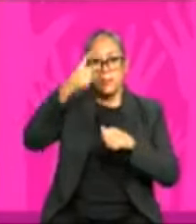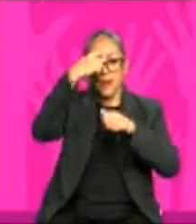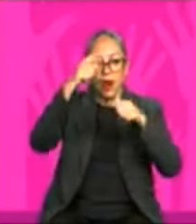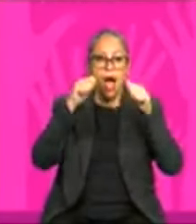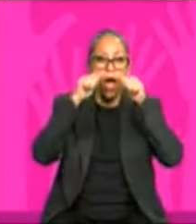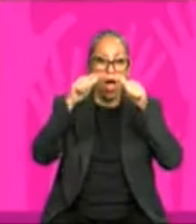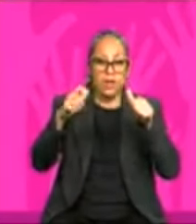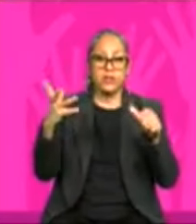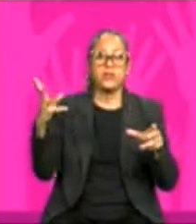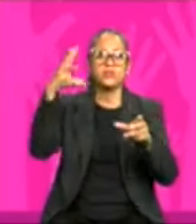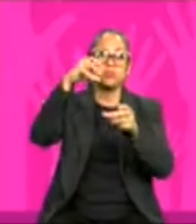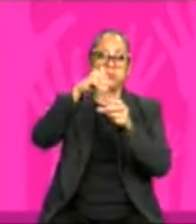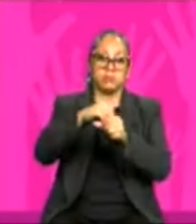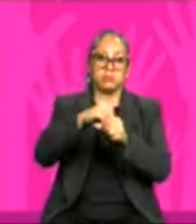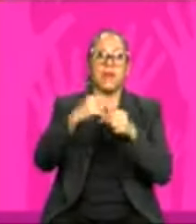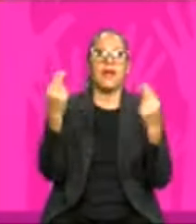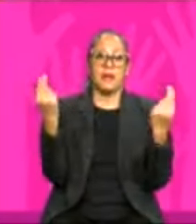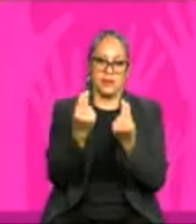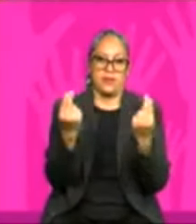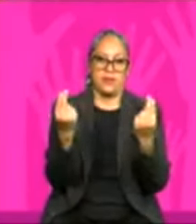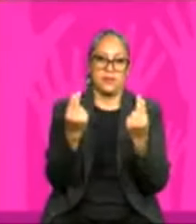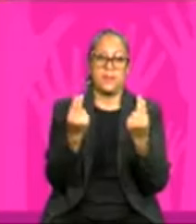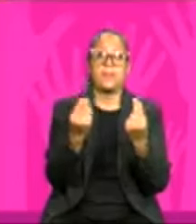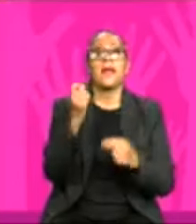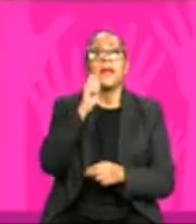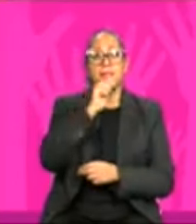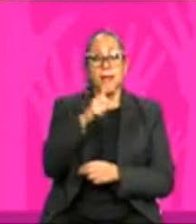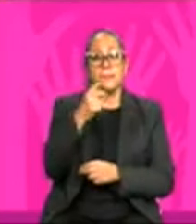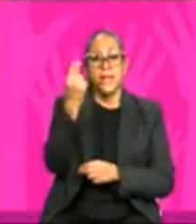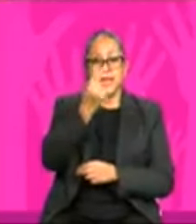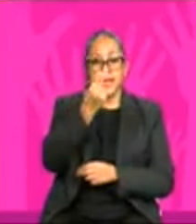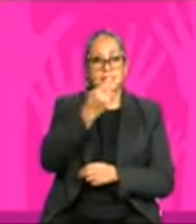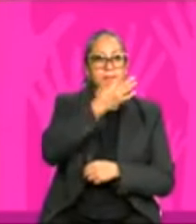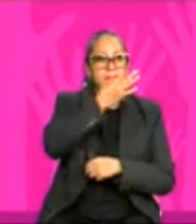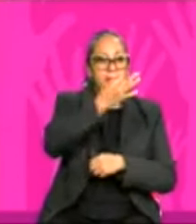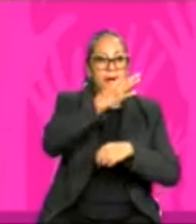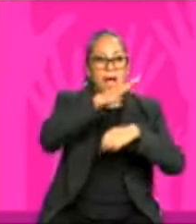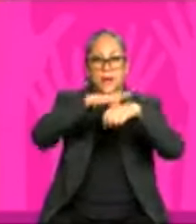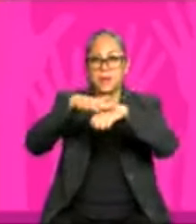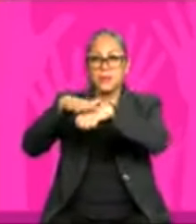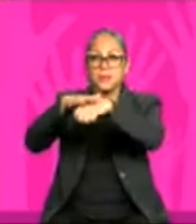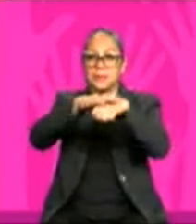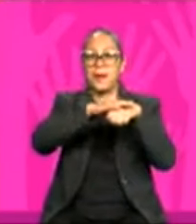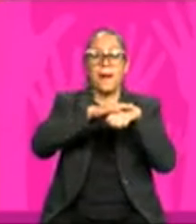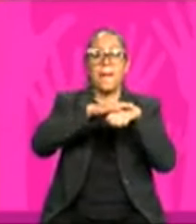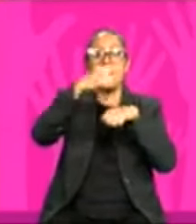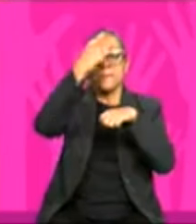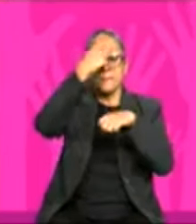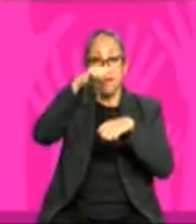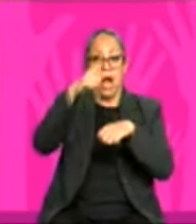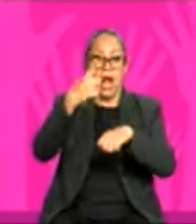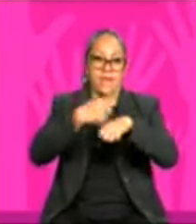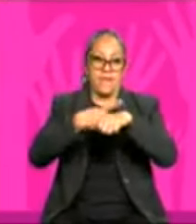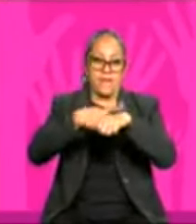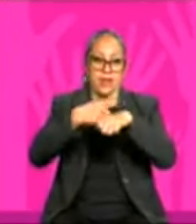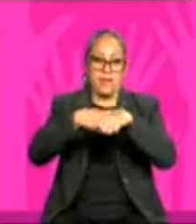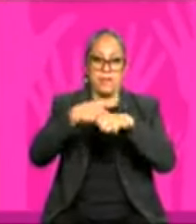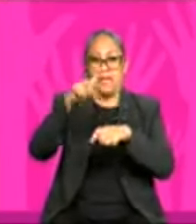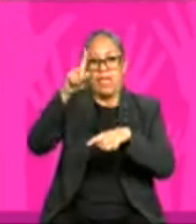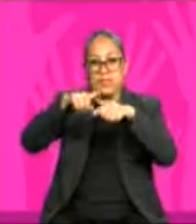que permita la atención inmediata. Y vamos a garantizar campañas de prevención para que nadie muera por Zika, chikungunya